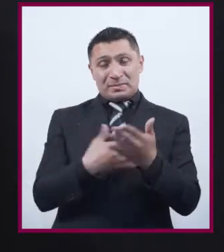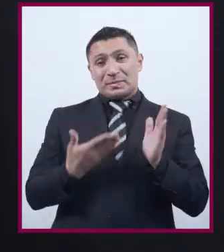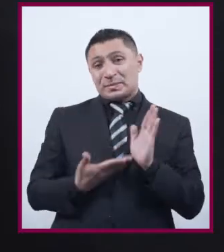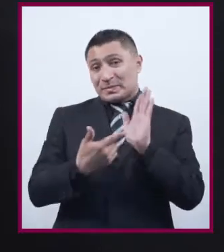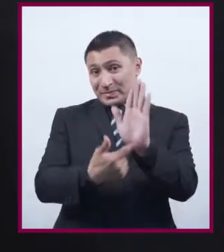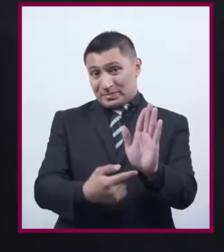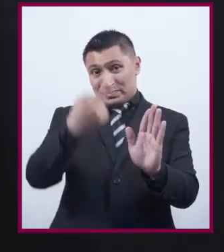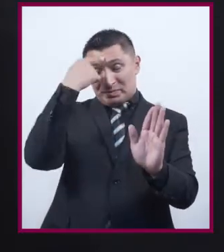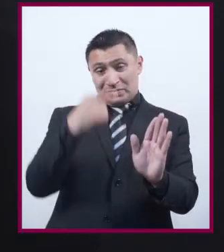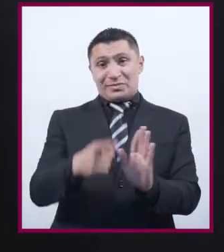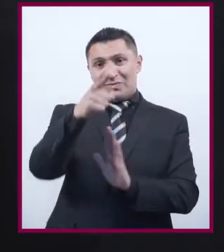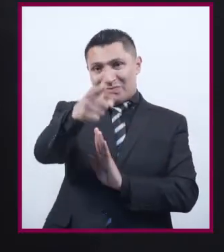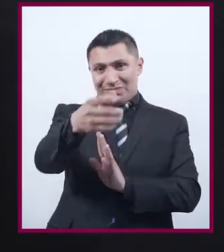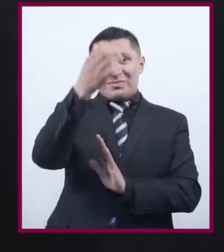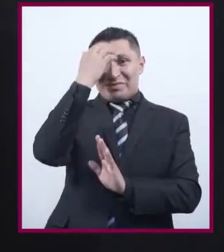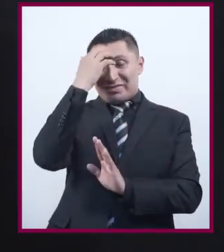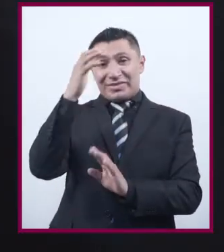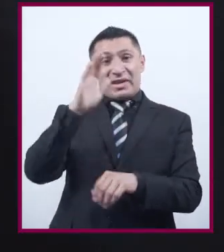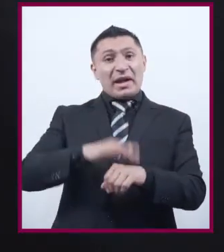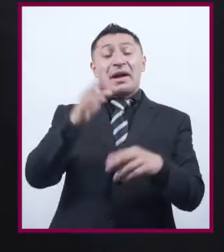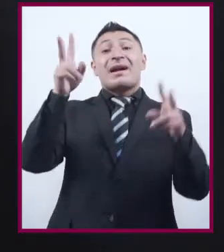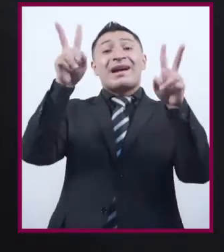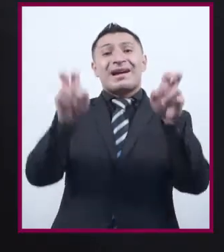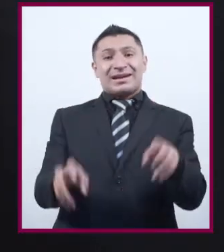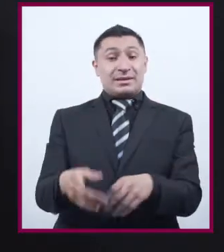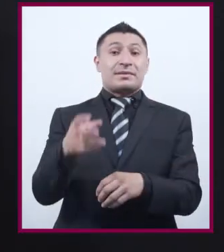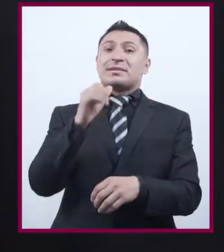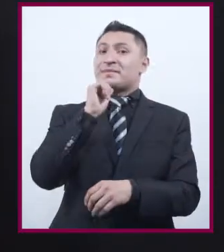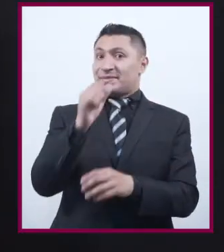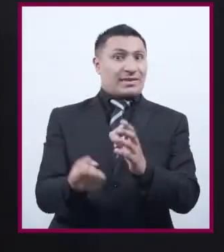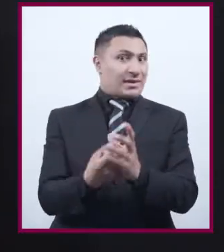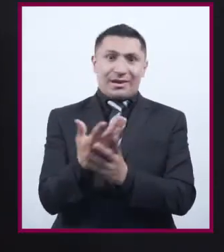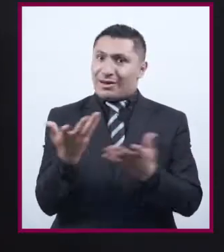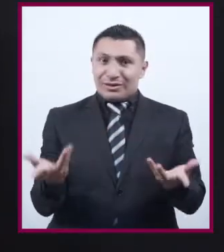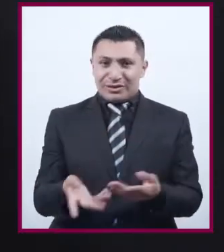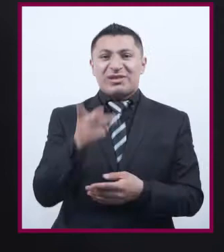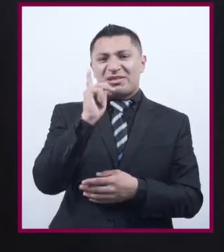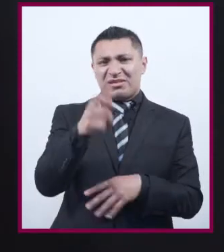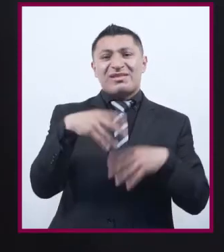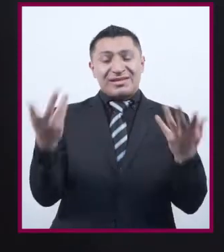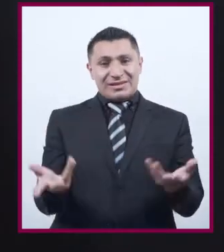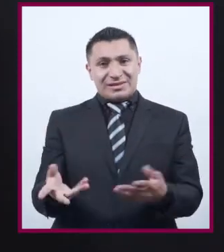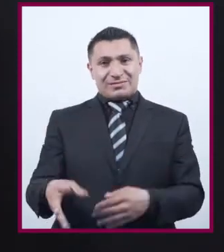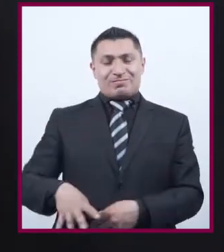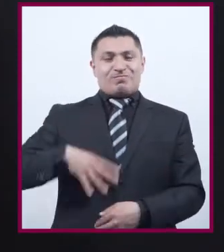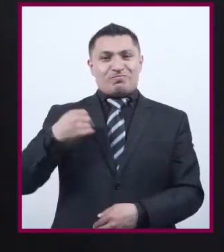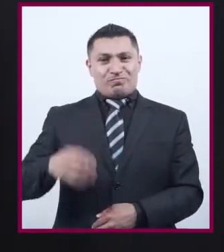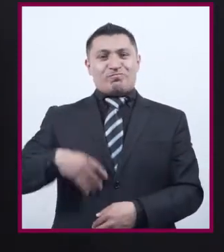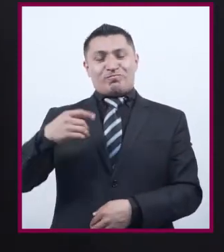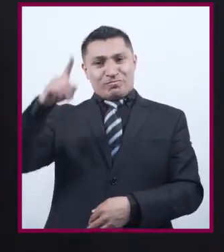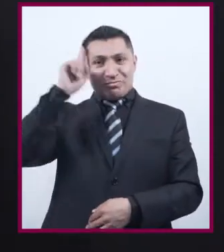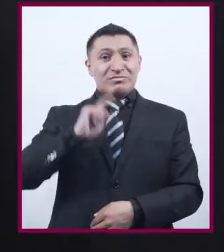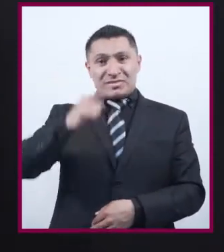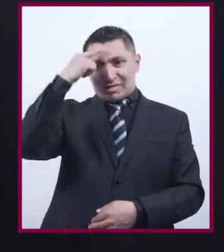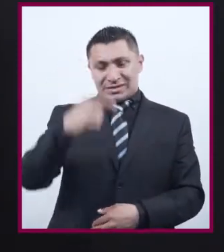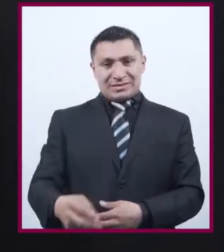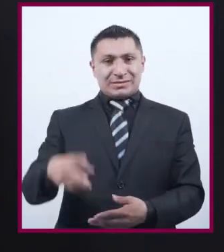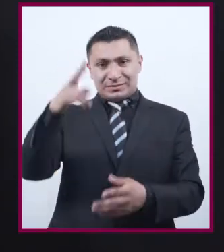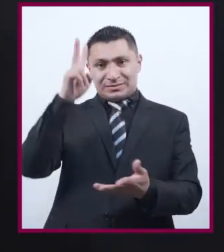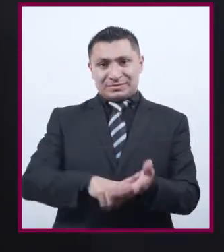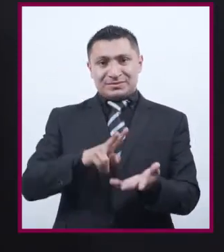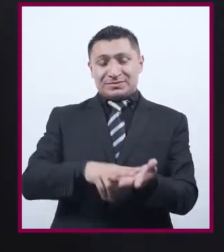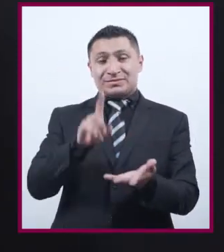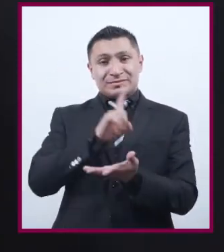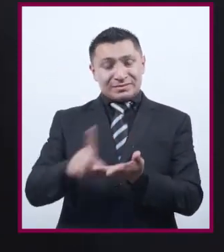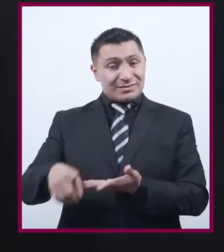estas imágenes para invitarte a conocer un poco más de un tema que no es nada nuevo. Me refiero a la lucha de las mujeres por hacer valer